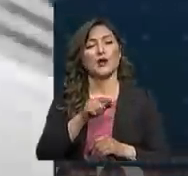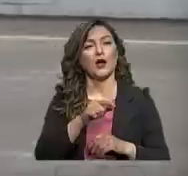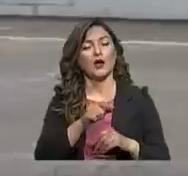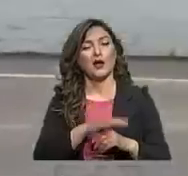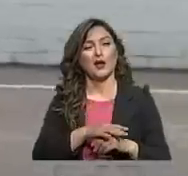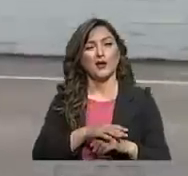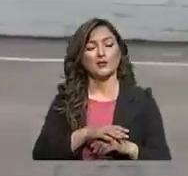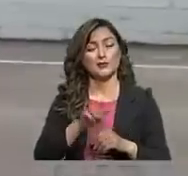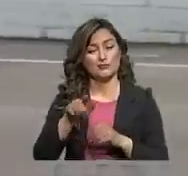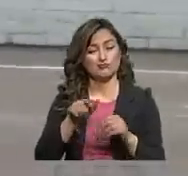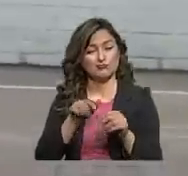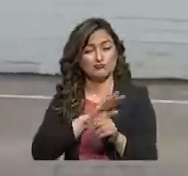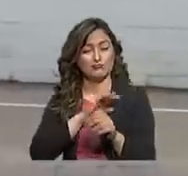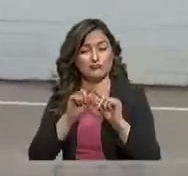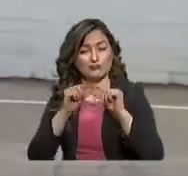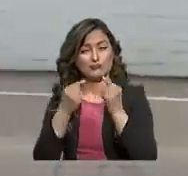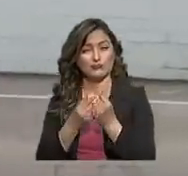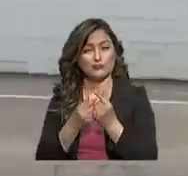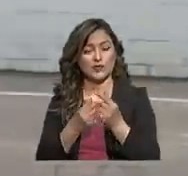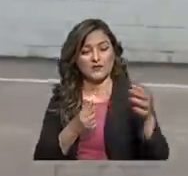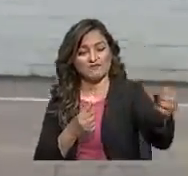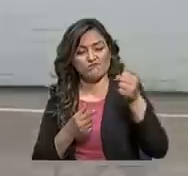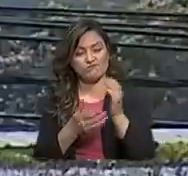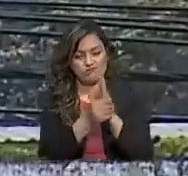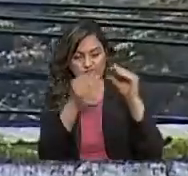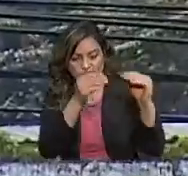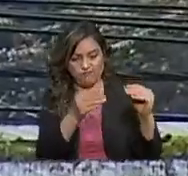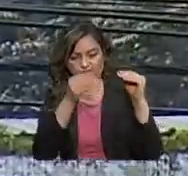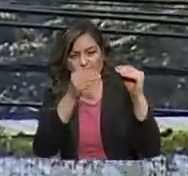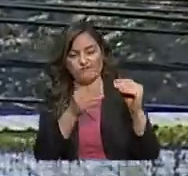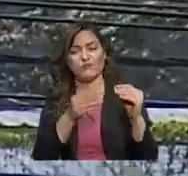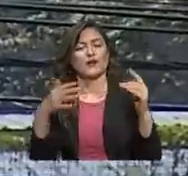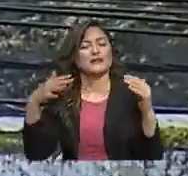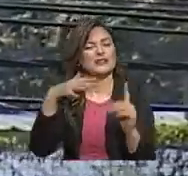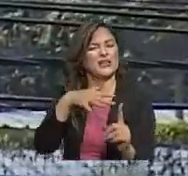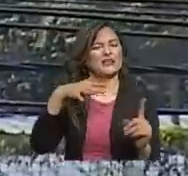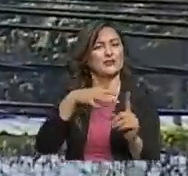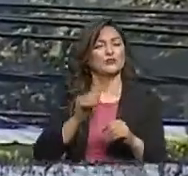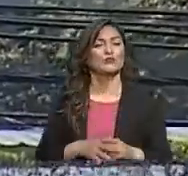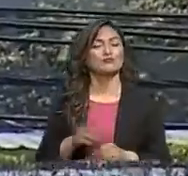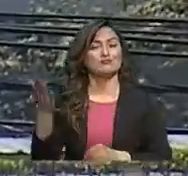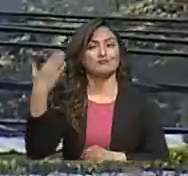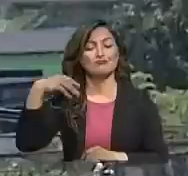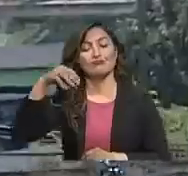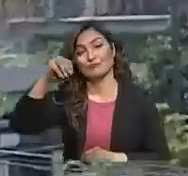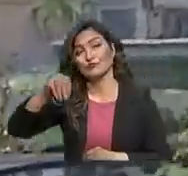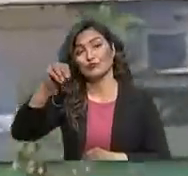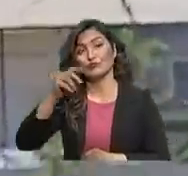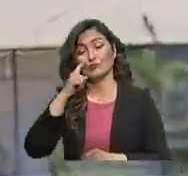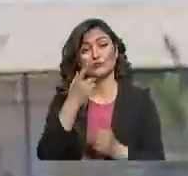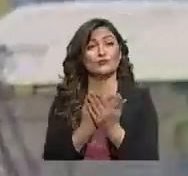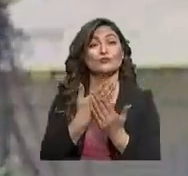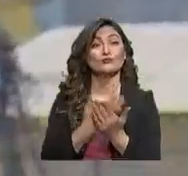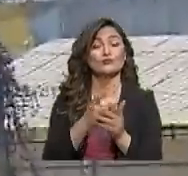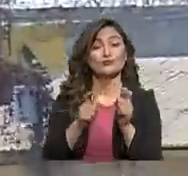patrones del mal siguen engendrando seres capaces de todo lo que se necesite. La masacre del pasado martes es una forma de poner a prueba a los candidatos que